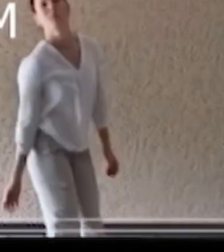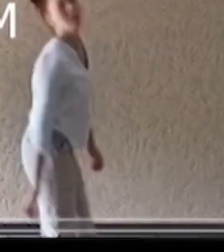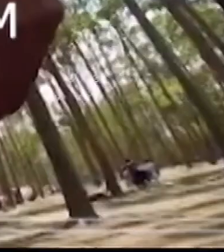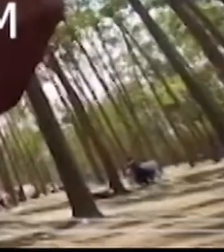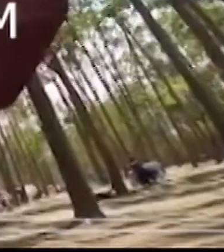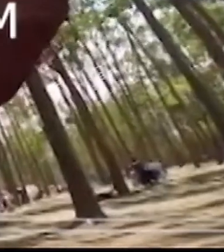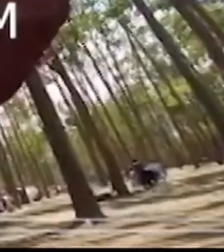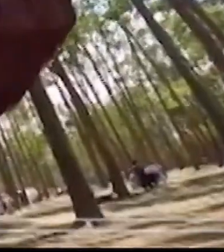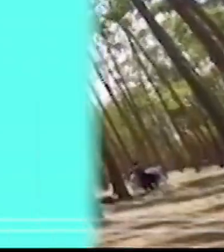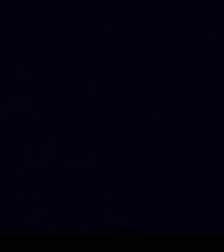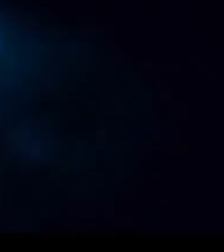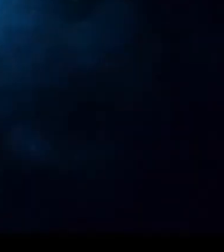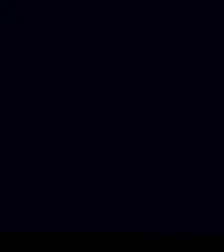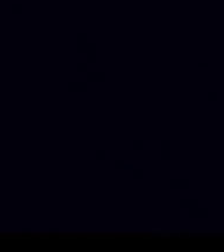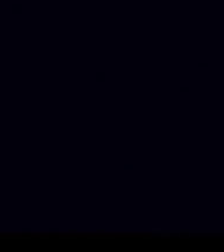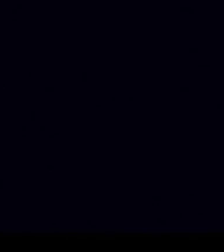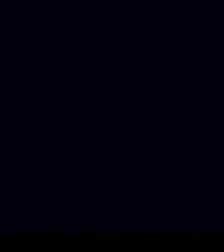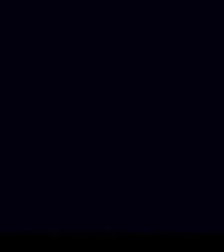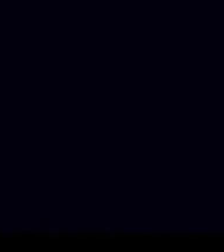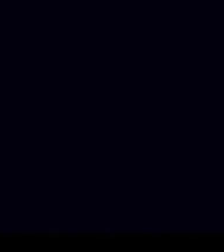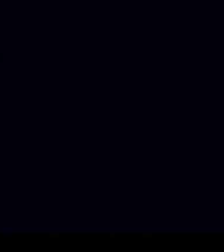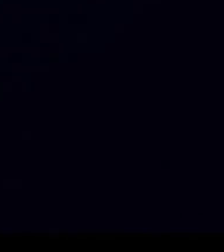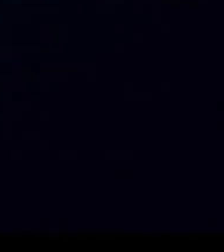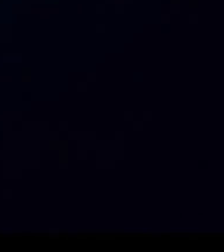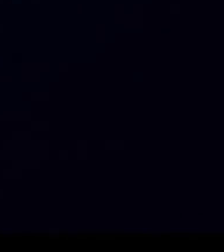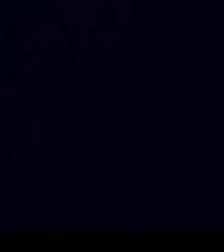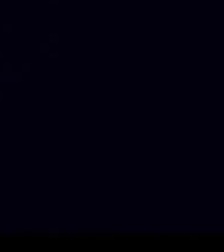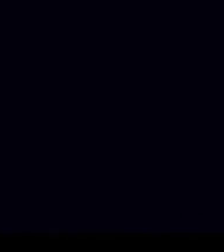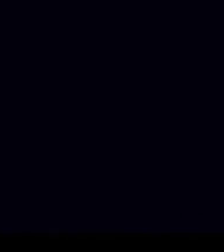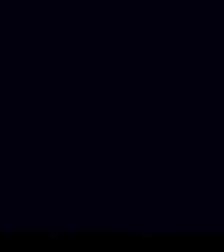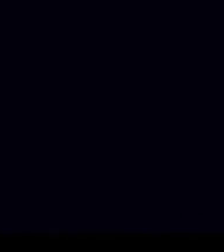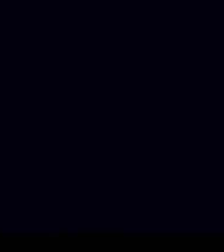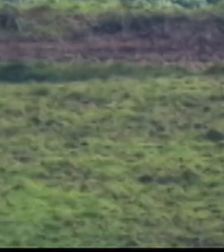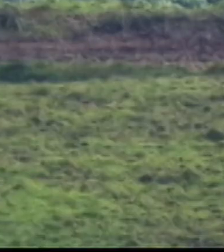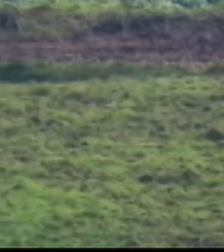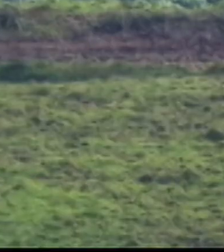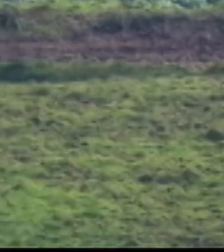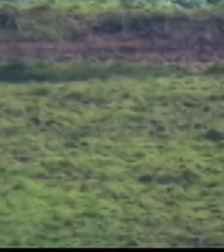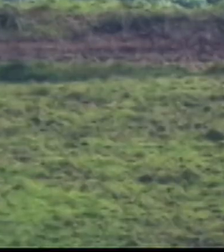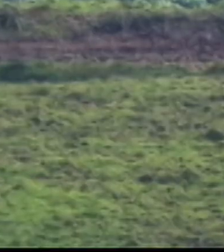mañana. Aquí en 13, Costa Rica Televisión.